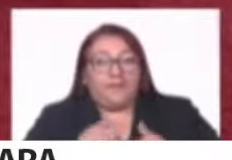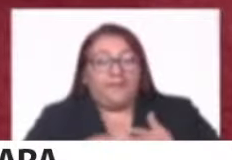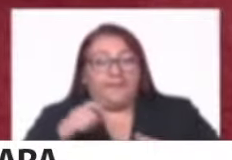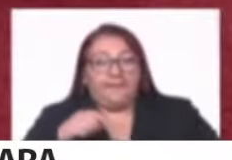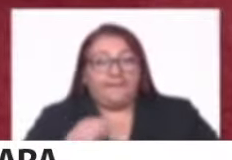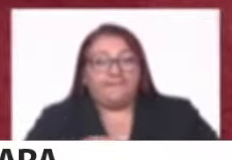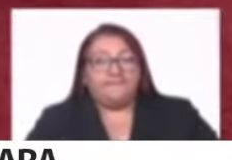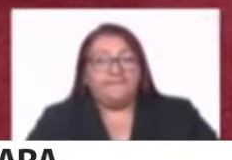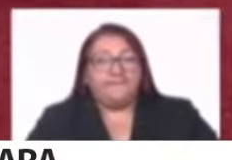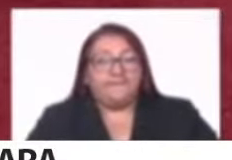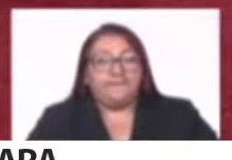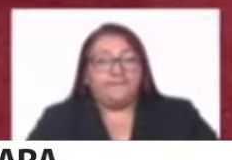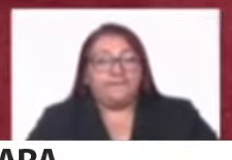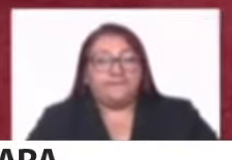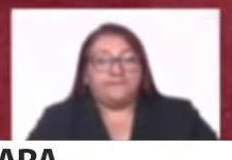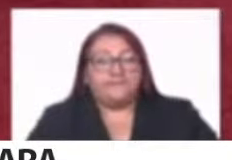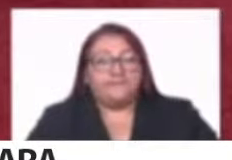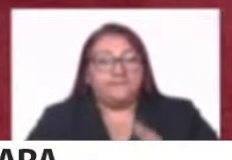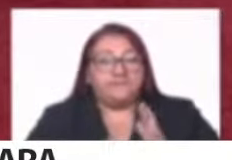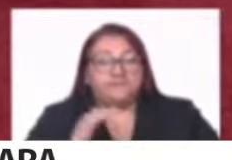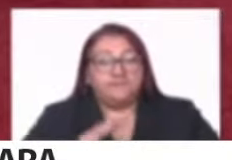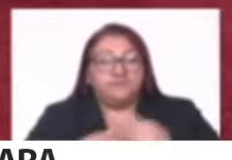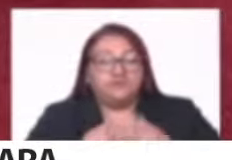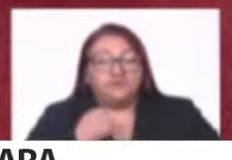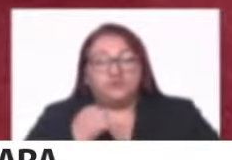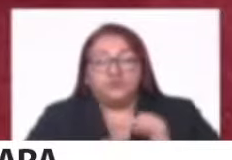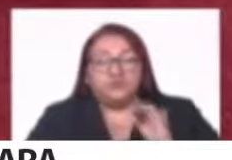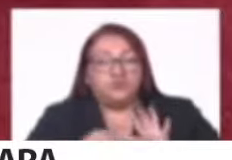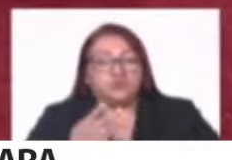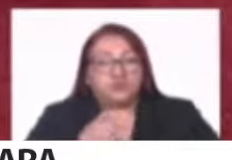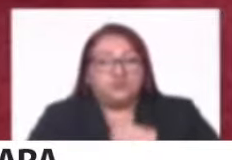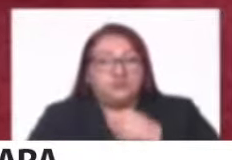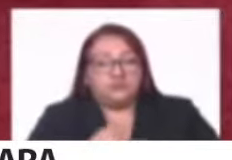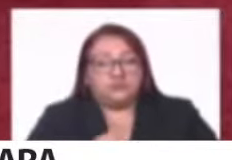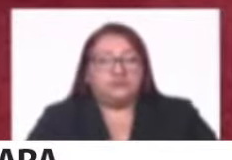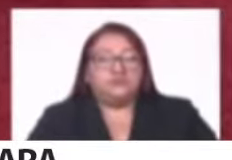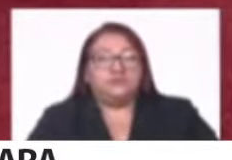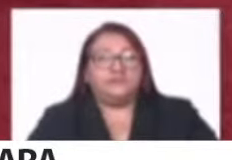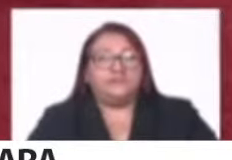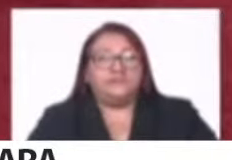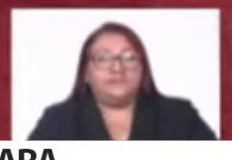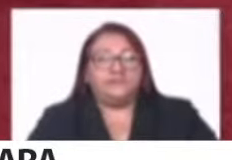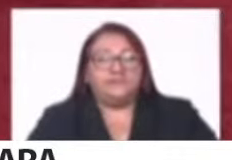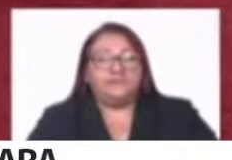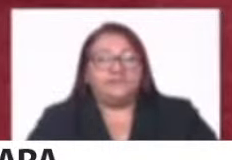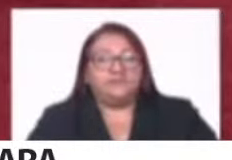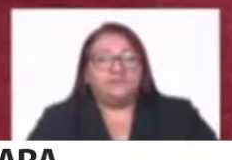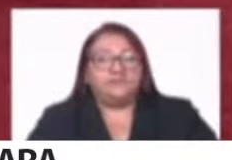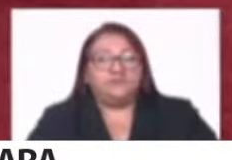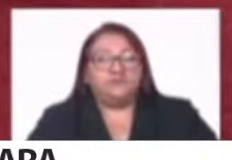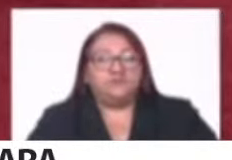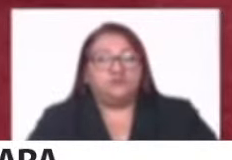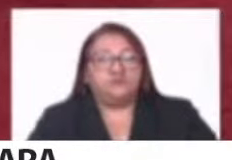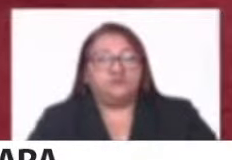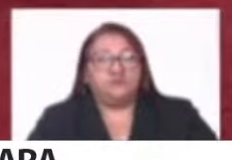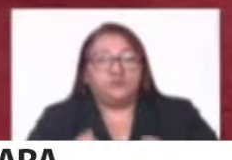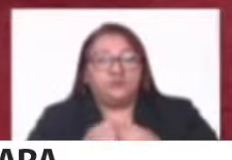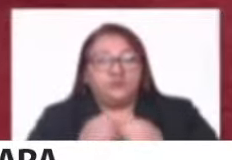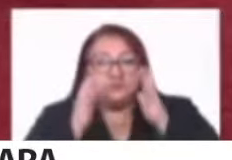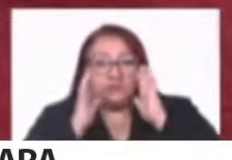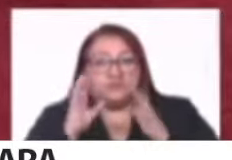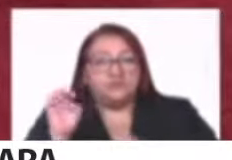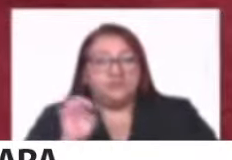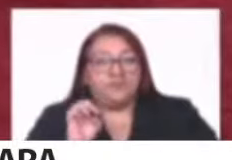para el 2024 es el mayor en los últimos 12 años fiscales. La atención de las